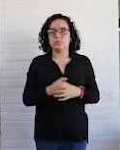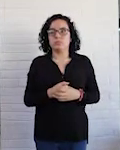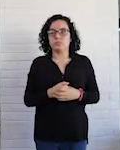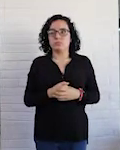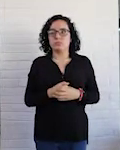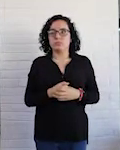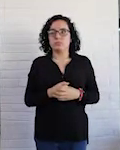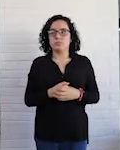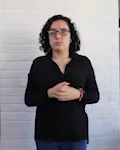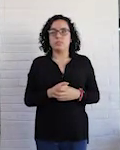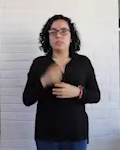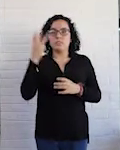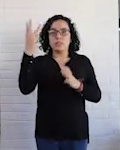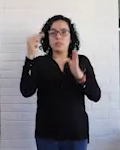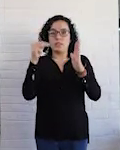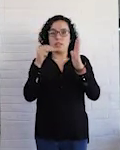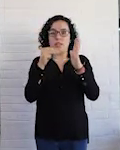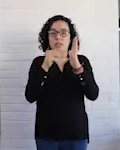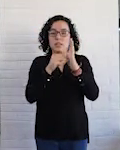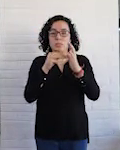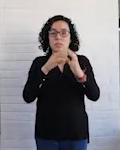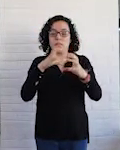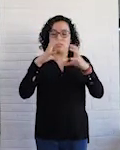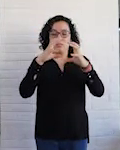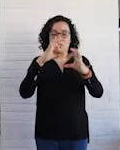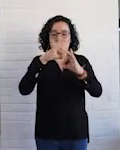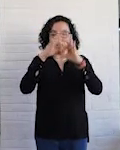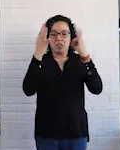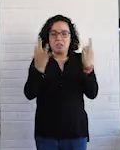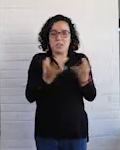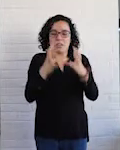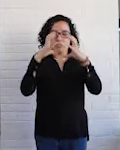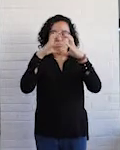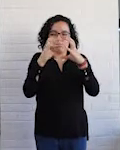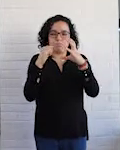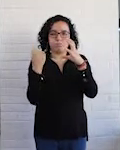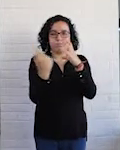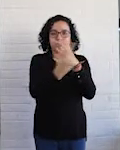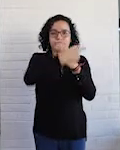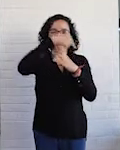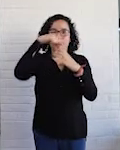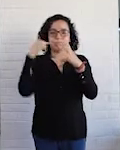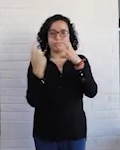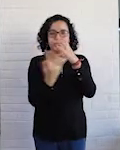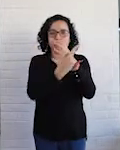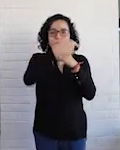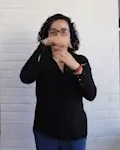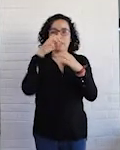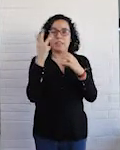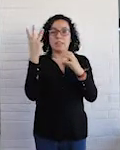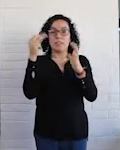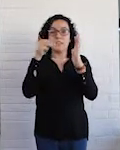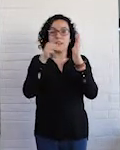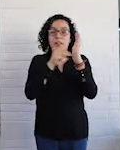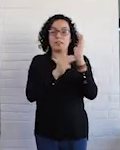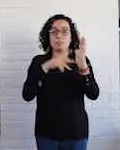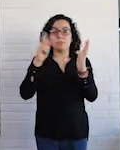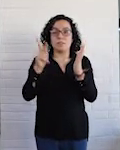Serían casi 3.000 vueltas a la Tierra. Eso es lo que está creciendo la información, está